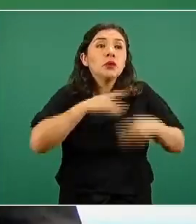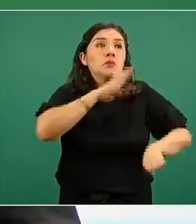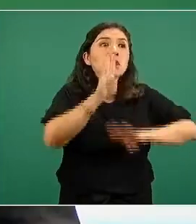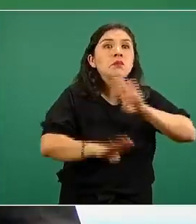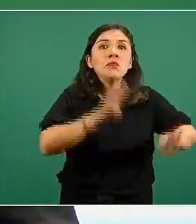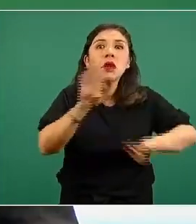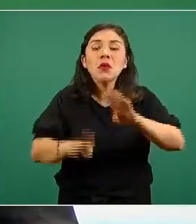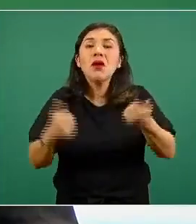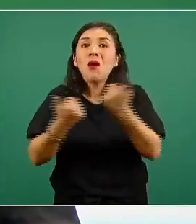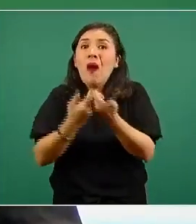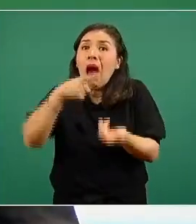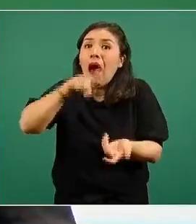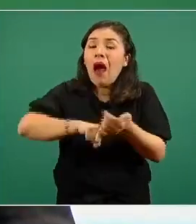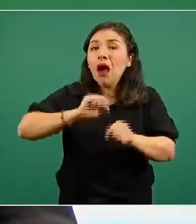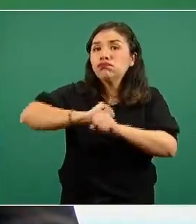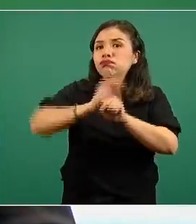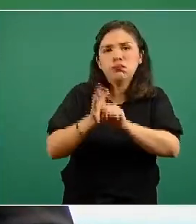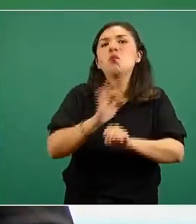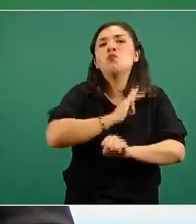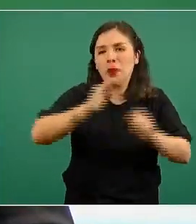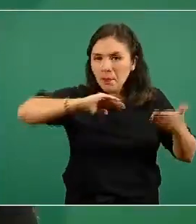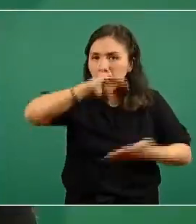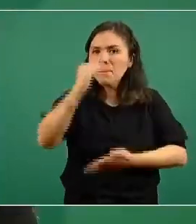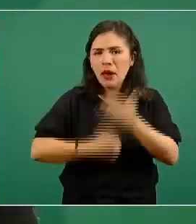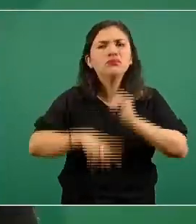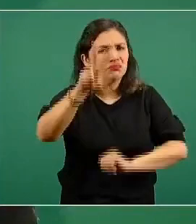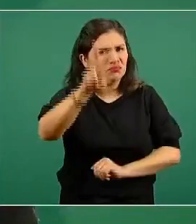por esta enfermedad. Entonces,